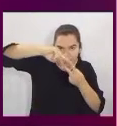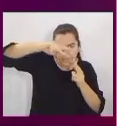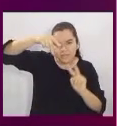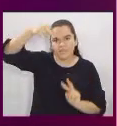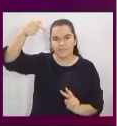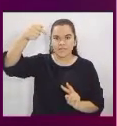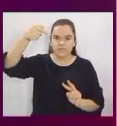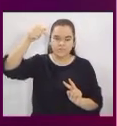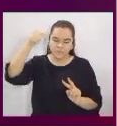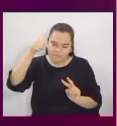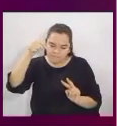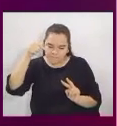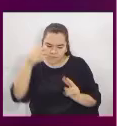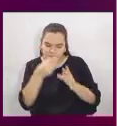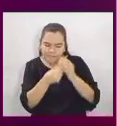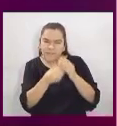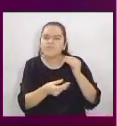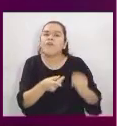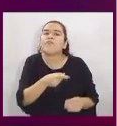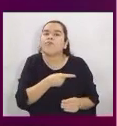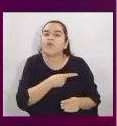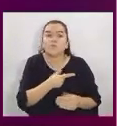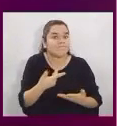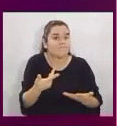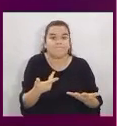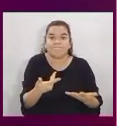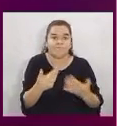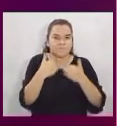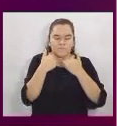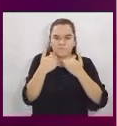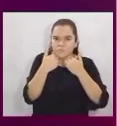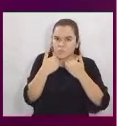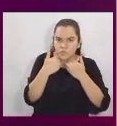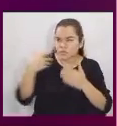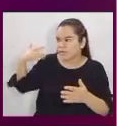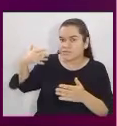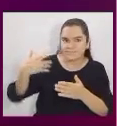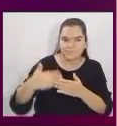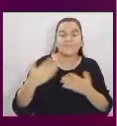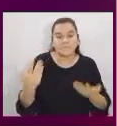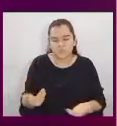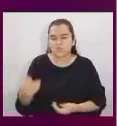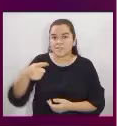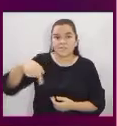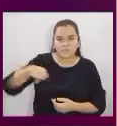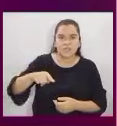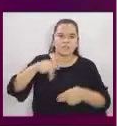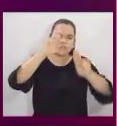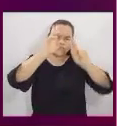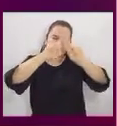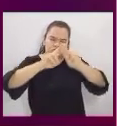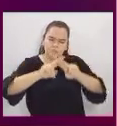lo tanto, no podíamos confirmar, corroborar el primer diagnóstico que se hace por